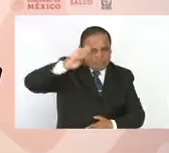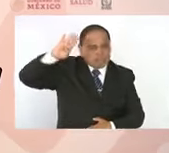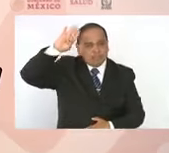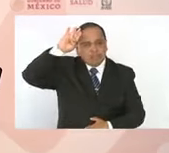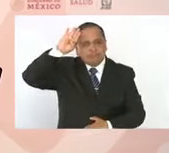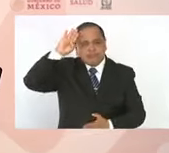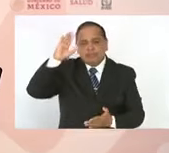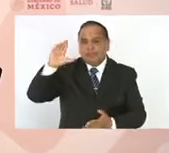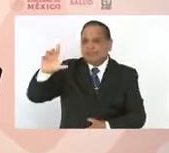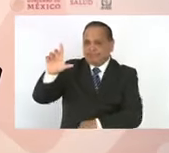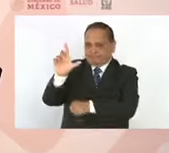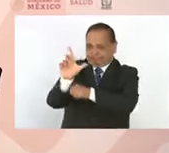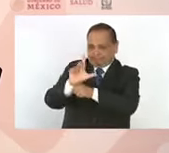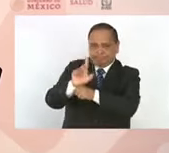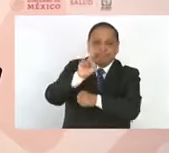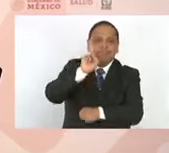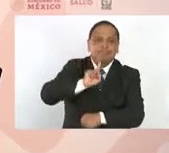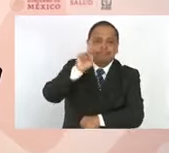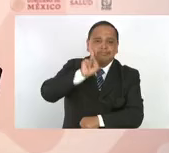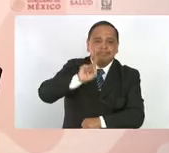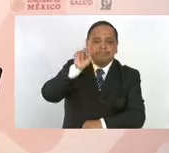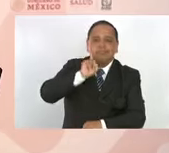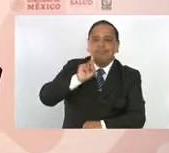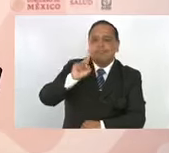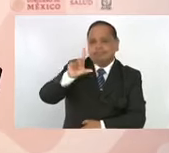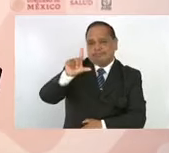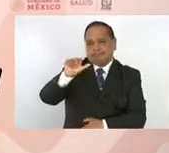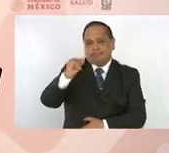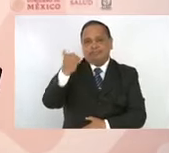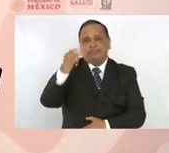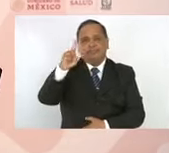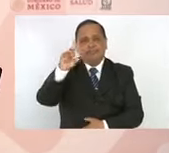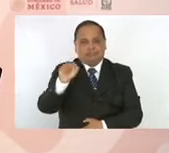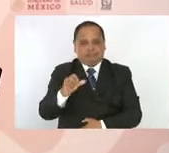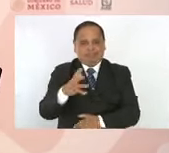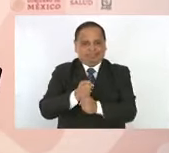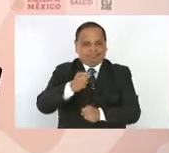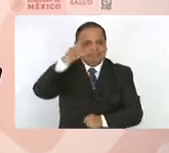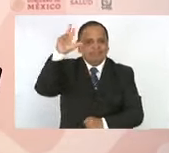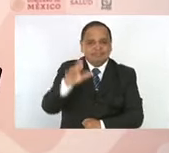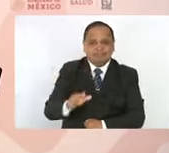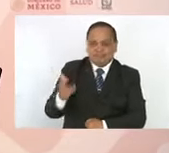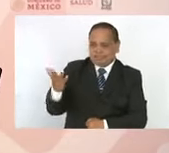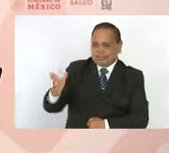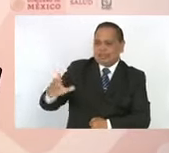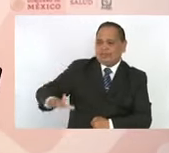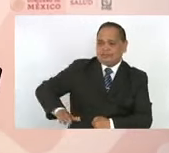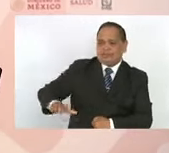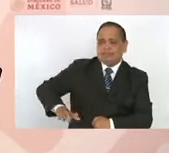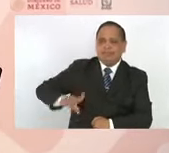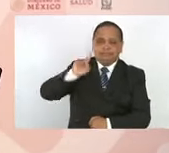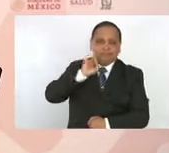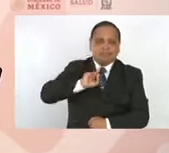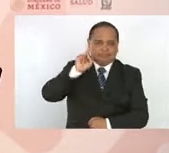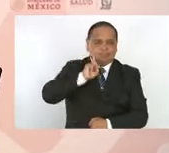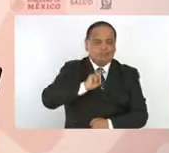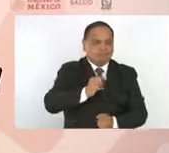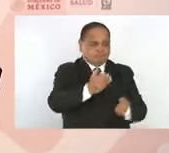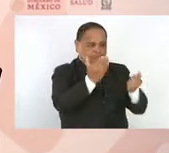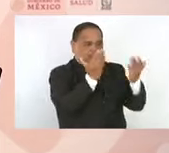Elena Sansores San Román, gobernadora constitucional del estado de Campeche. Doctor José